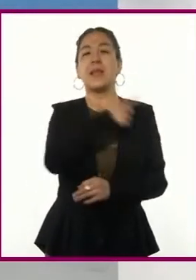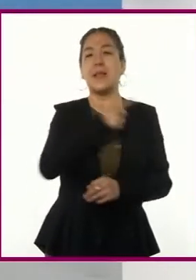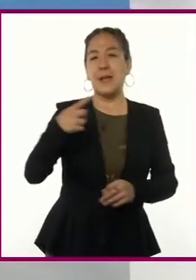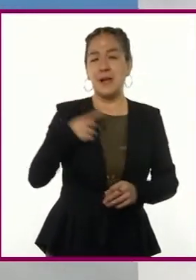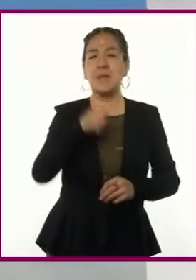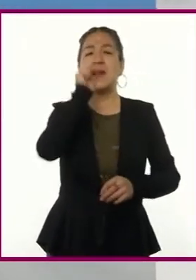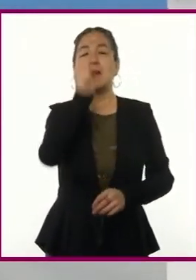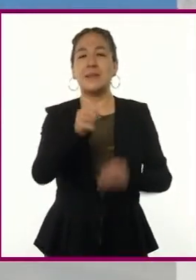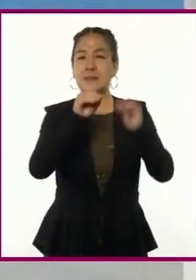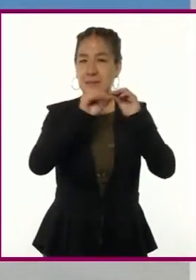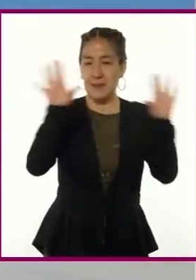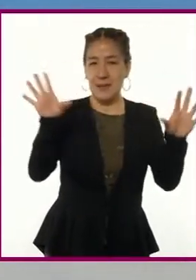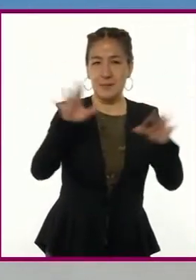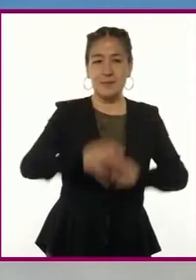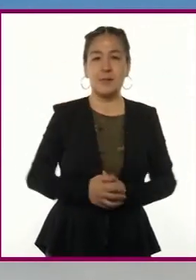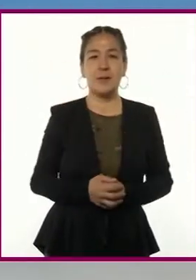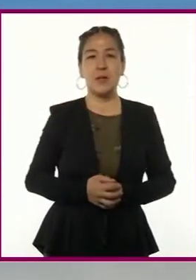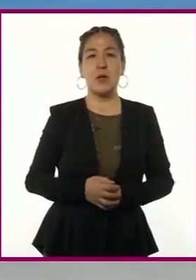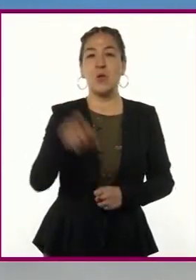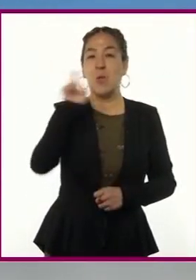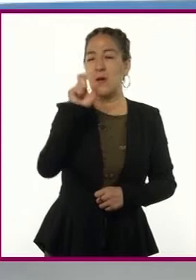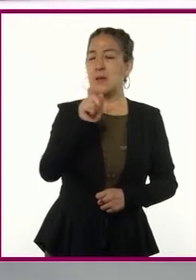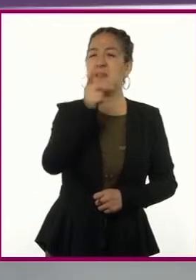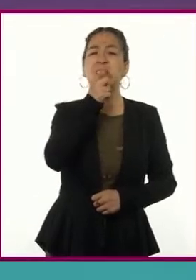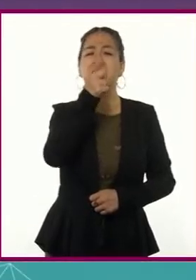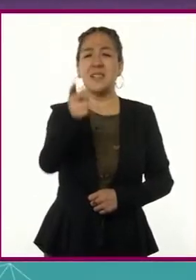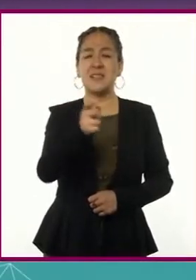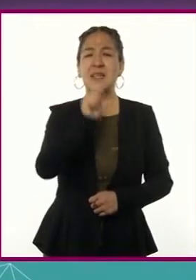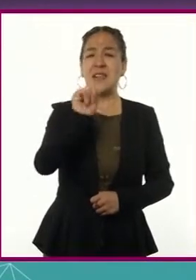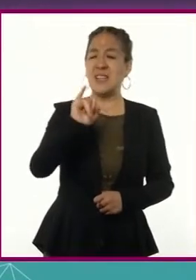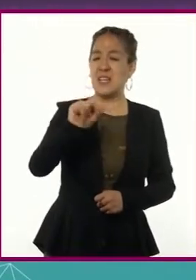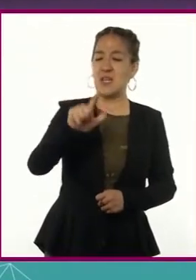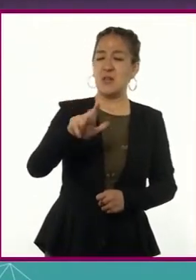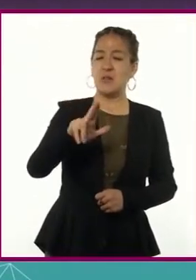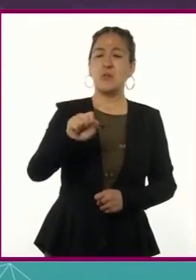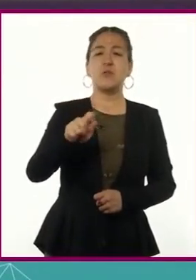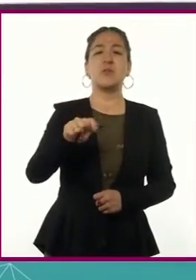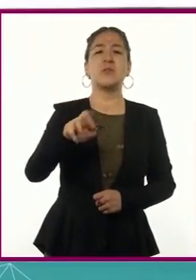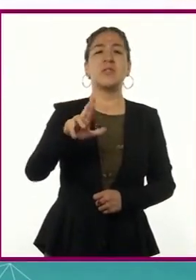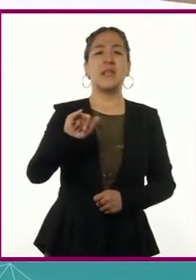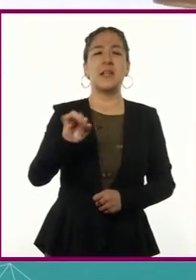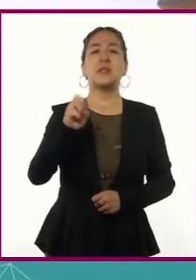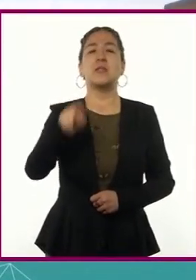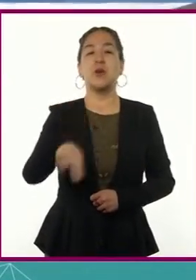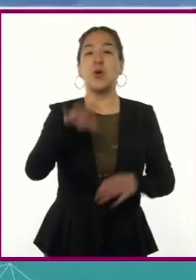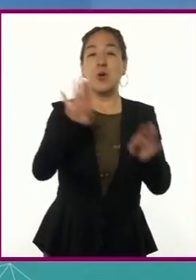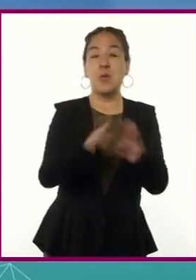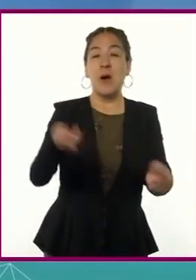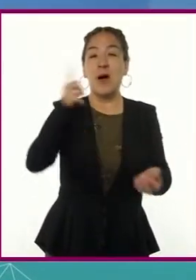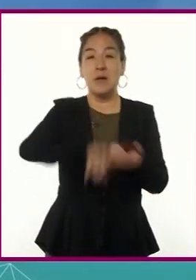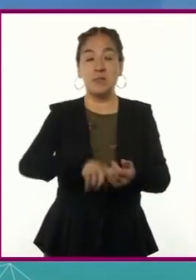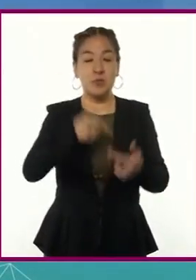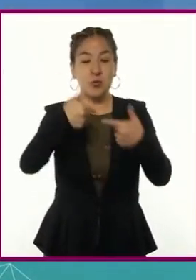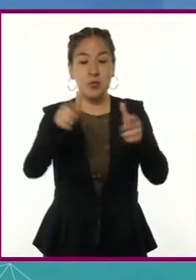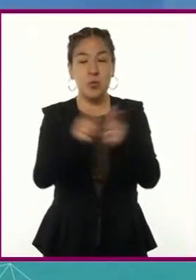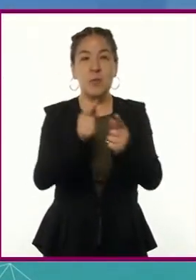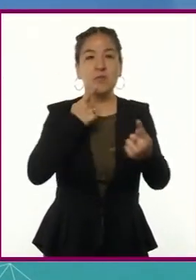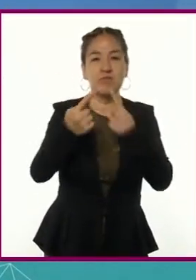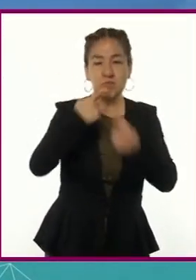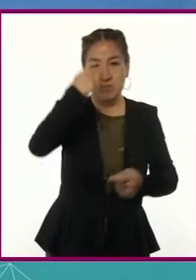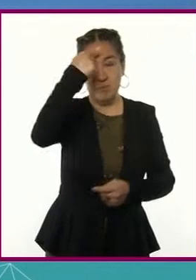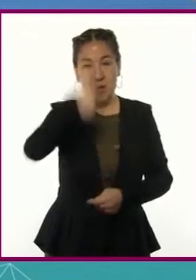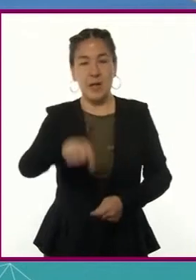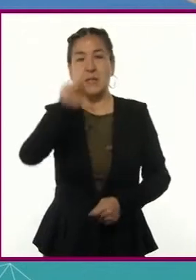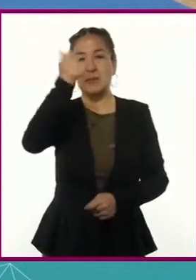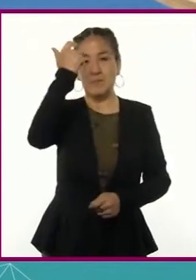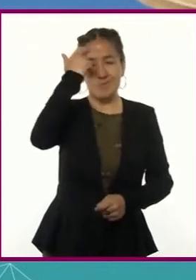a qué nos referimos cuando hablamos de la Ilustración. Este fue un movimiento intelectual que resultó transformador porque